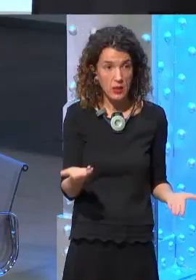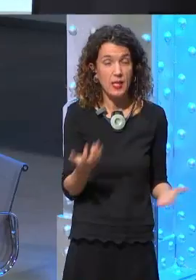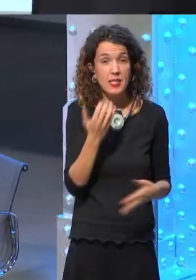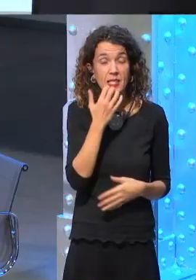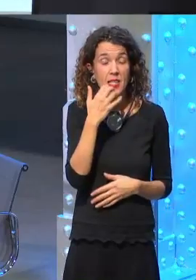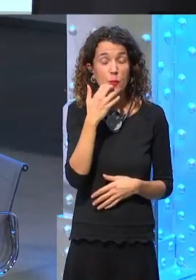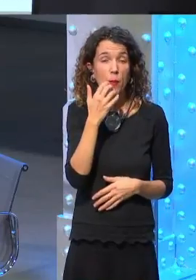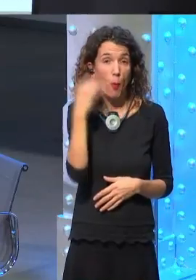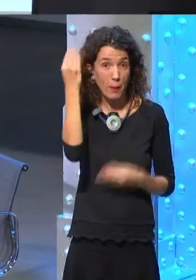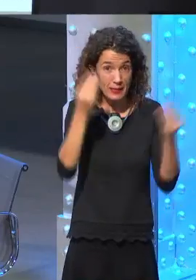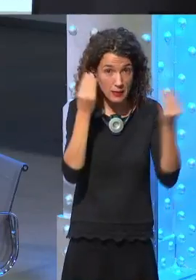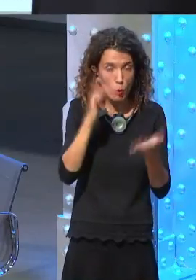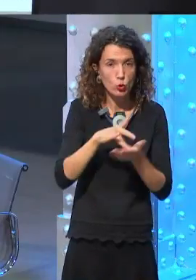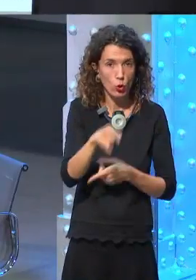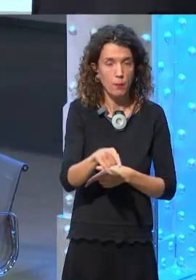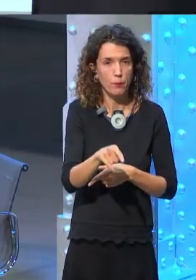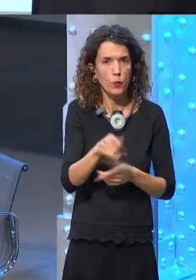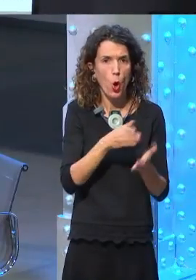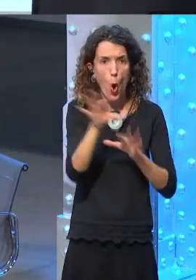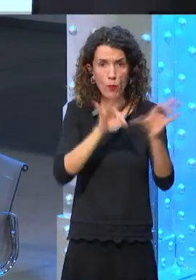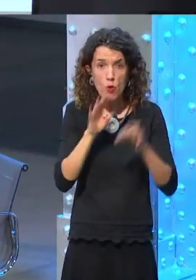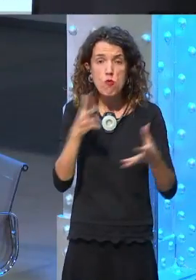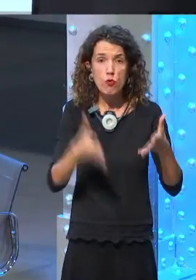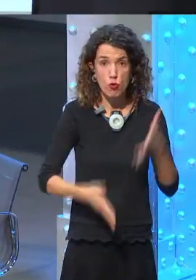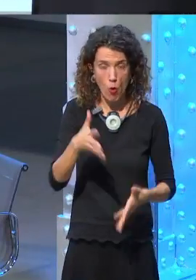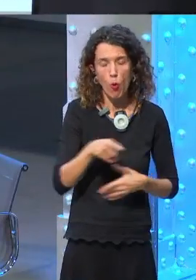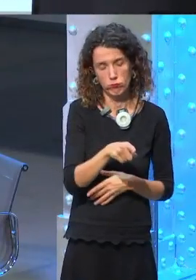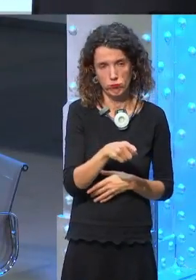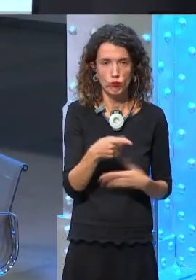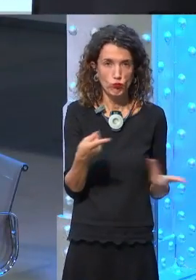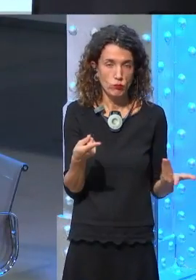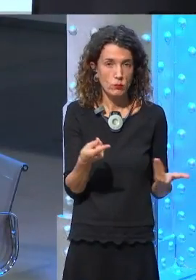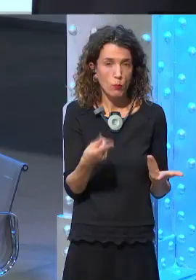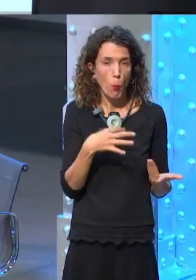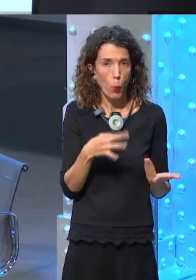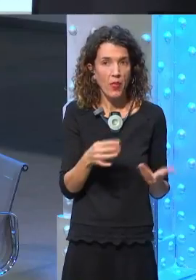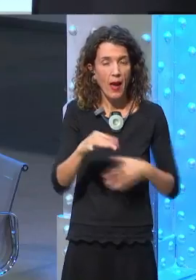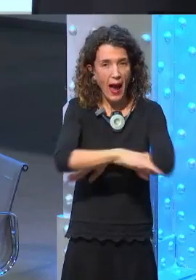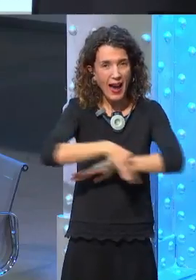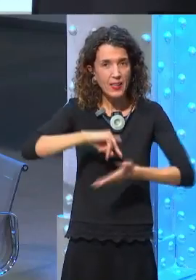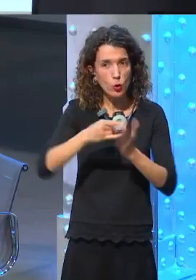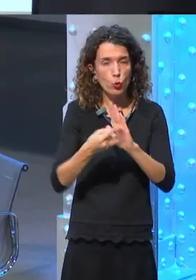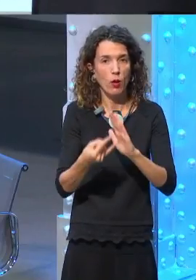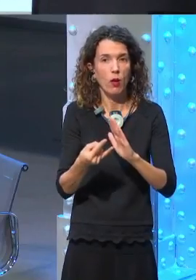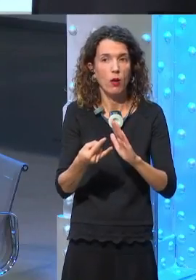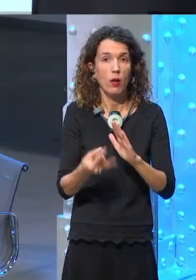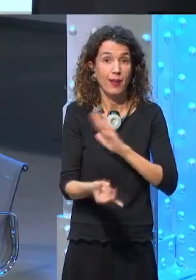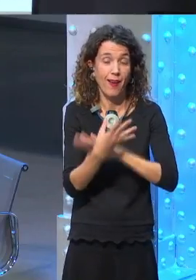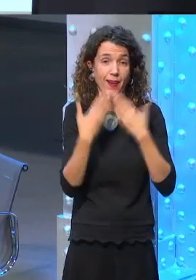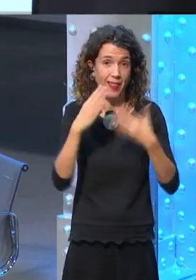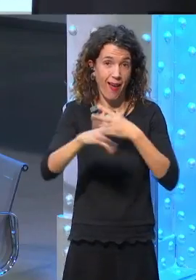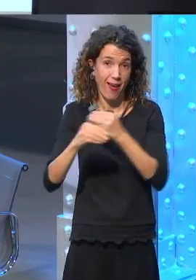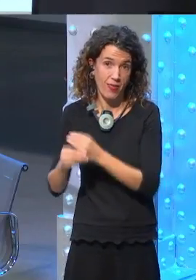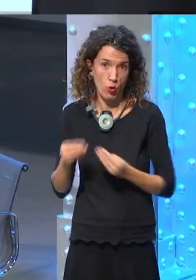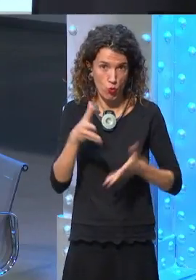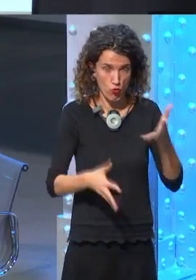si pensamos en esta opción podemos crear arquitectura mediante adición. Aquí